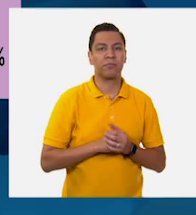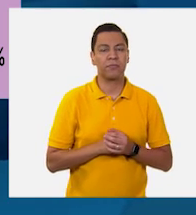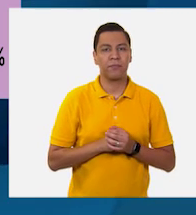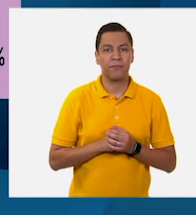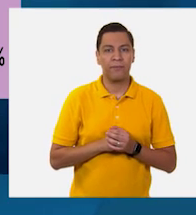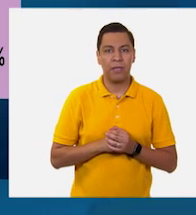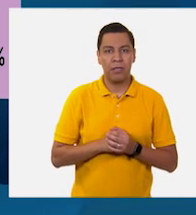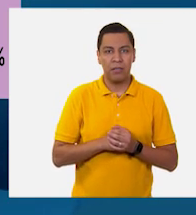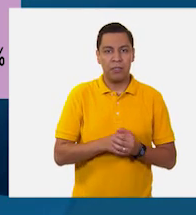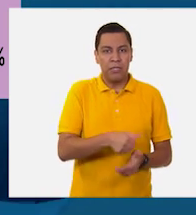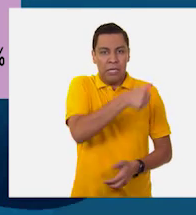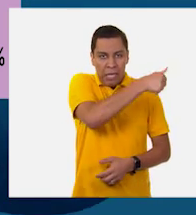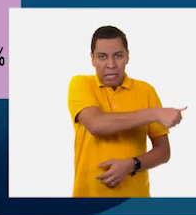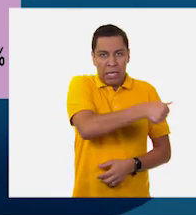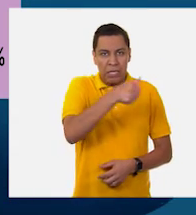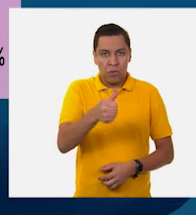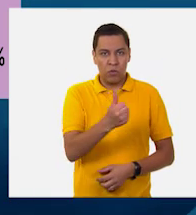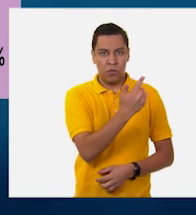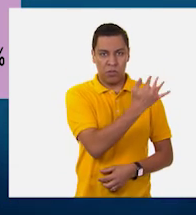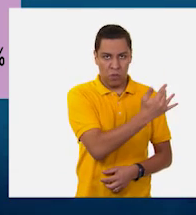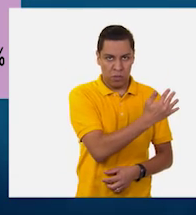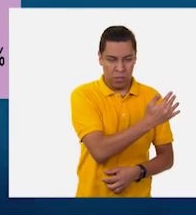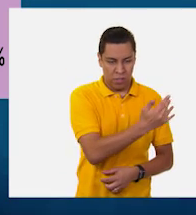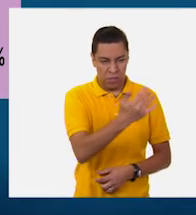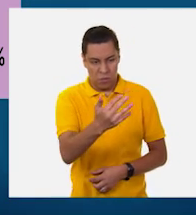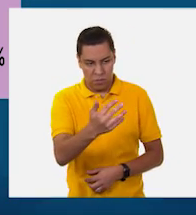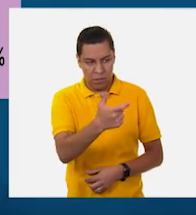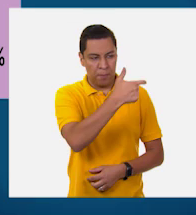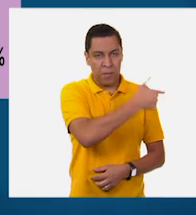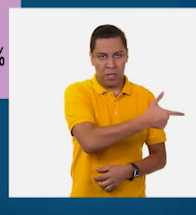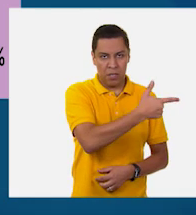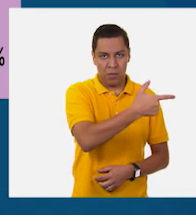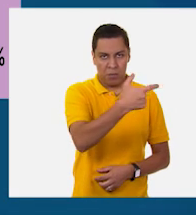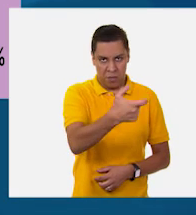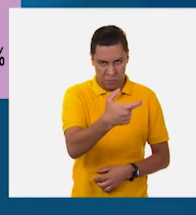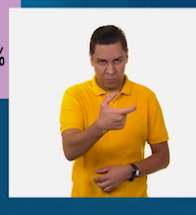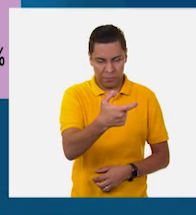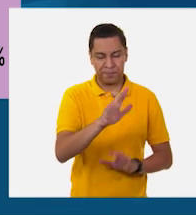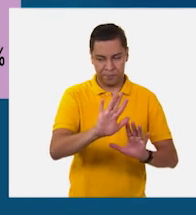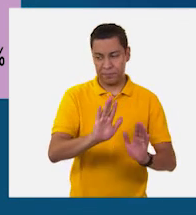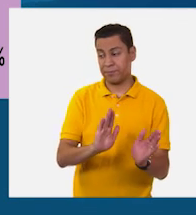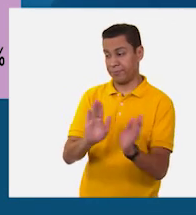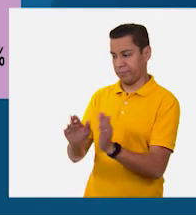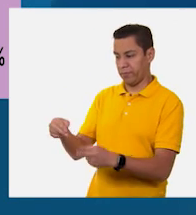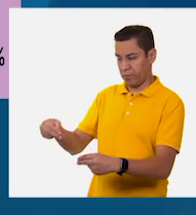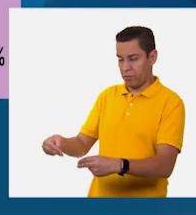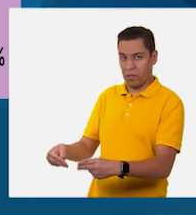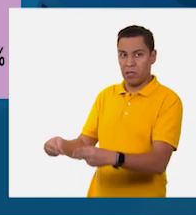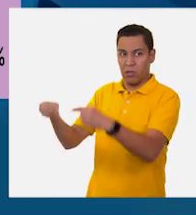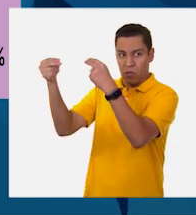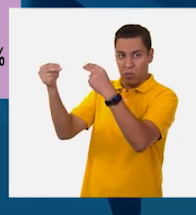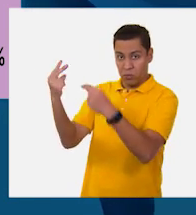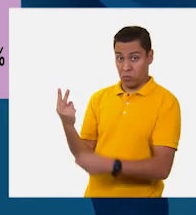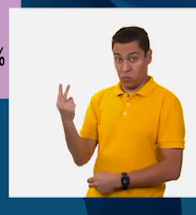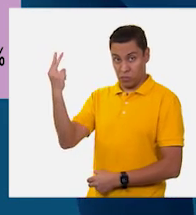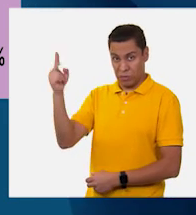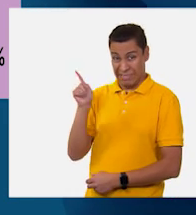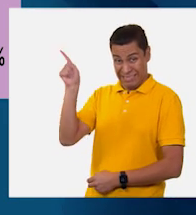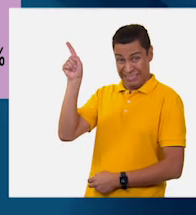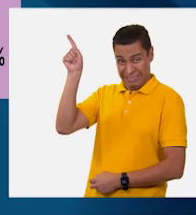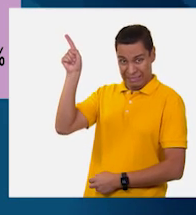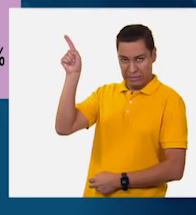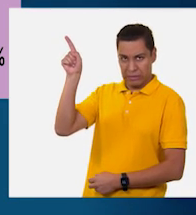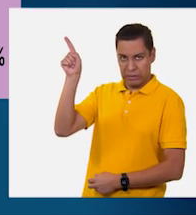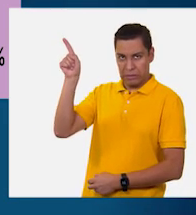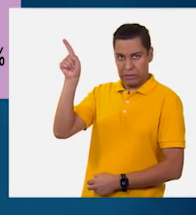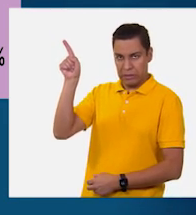suéter costará 50 pesos. Y ahora, si compramos un suéter en la tienda 2,